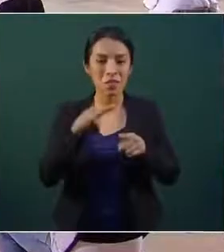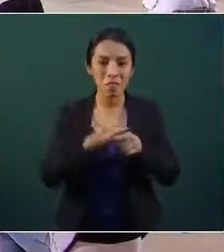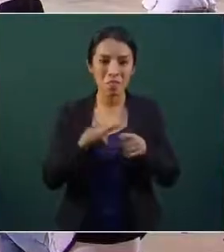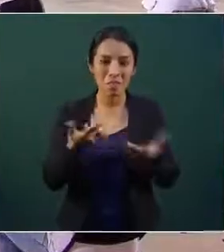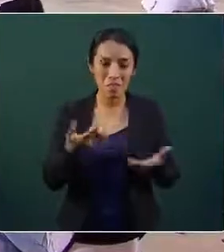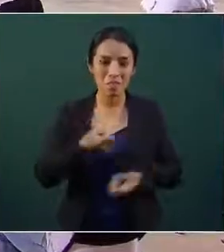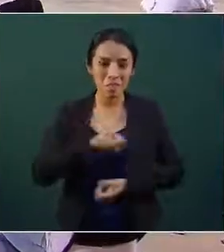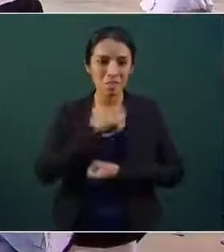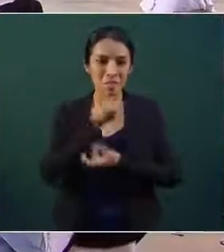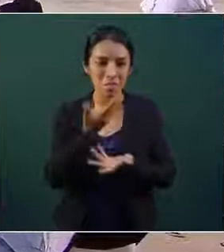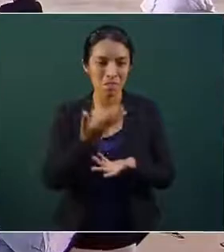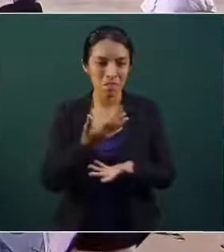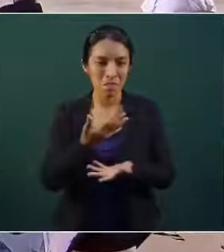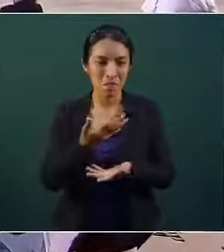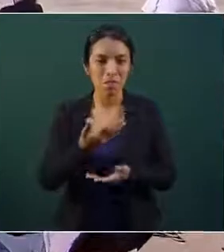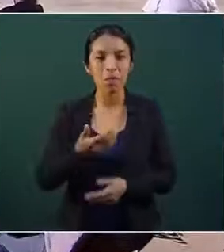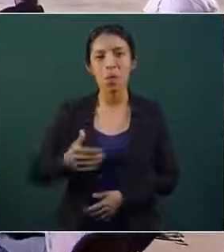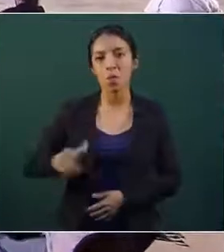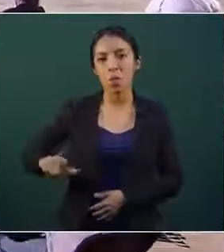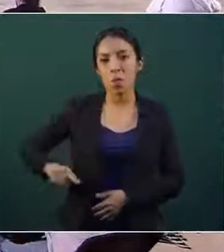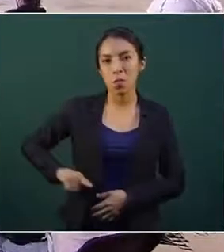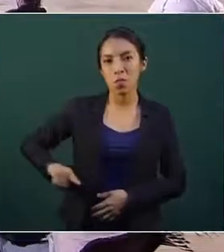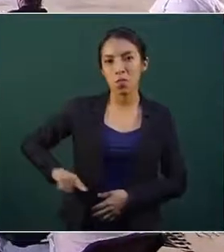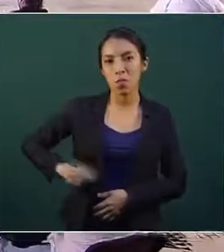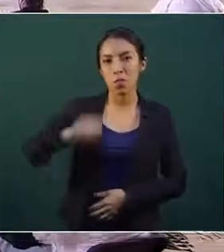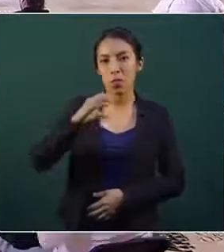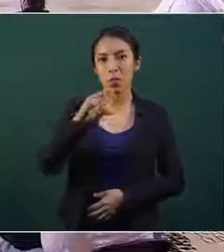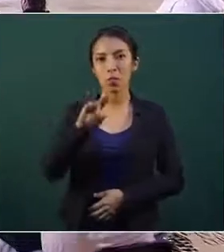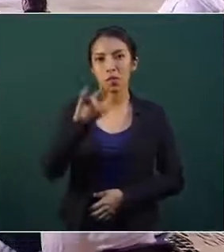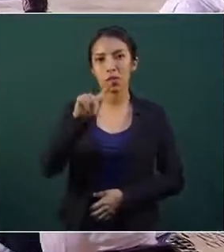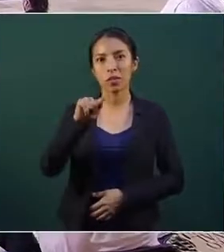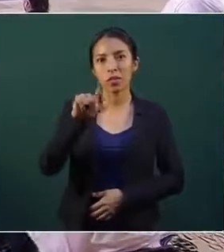gobernador Cuitláhuac García Jiménez.